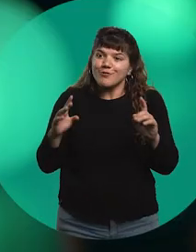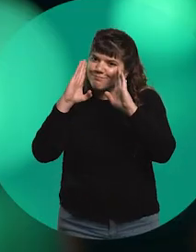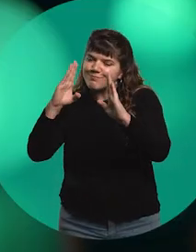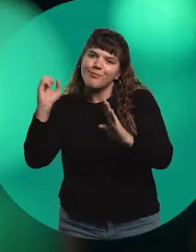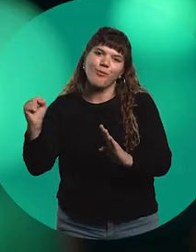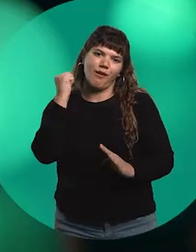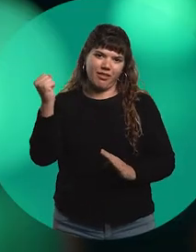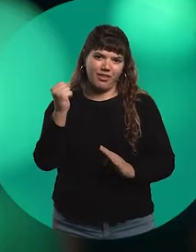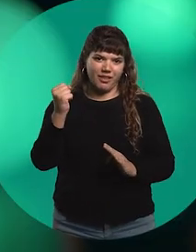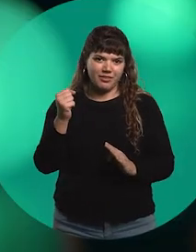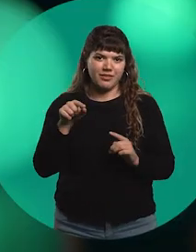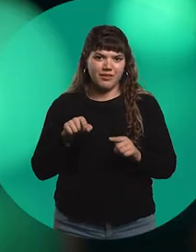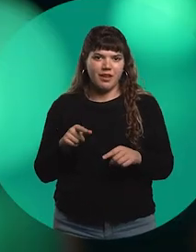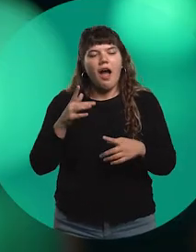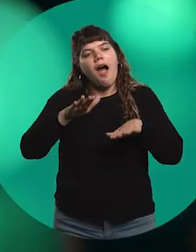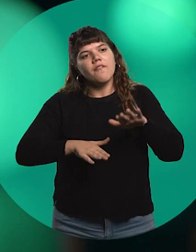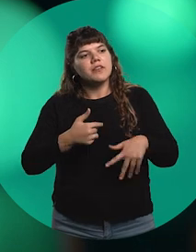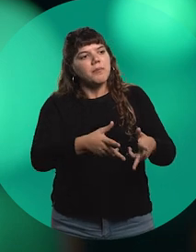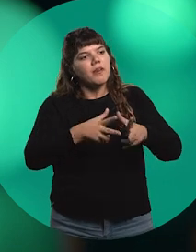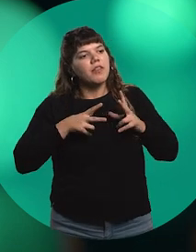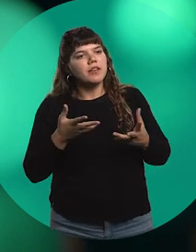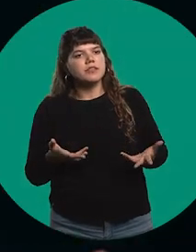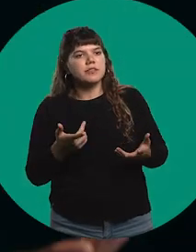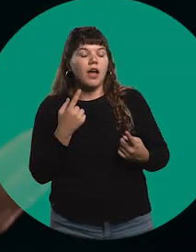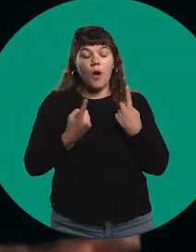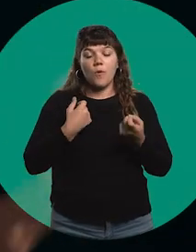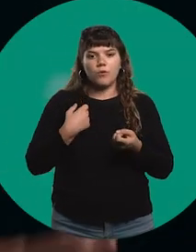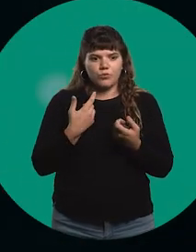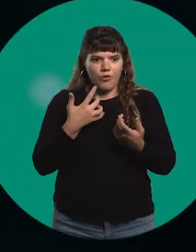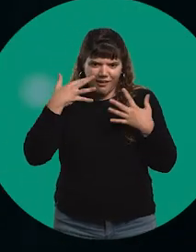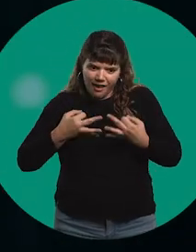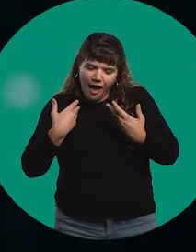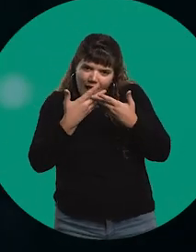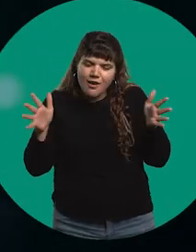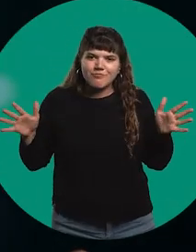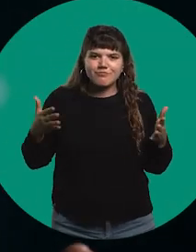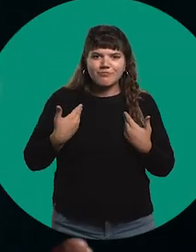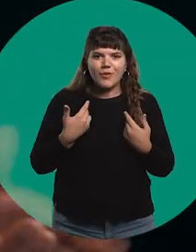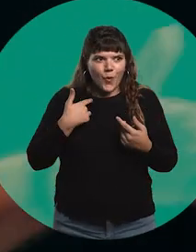que realmente también algunos te dicen, ¿no?, uno se muestra más auténtico cuando juega.